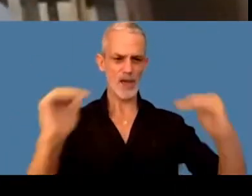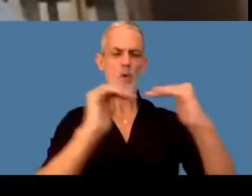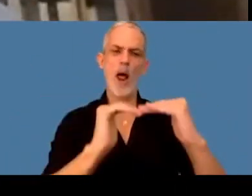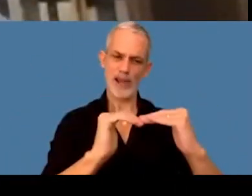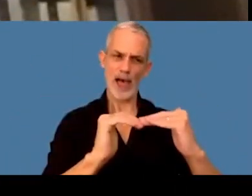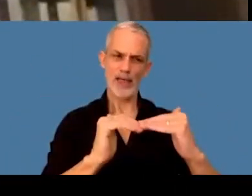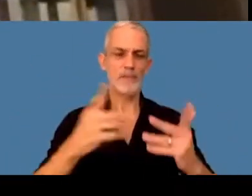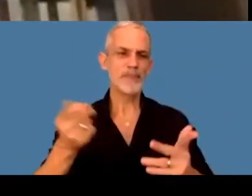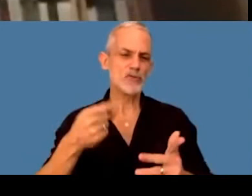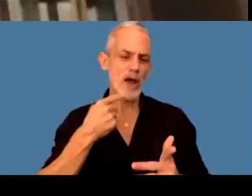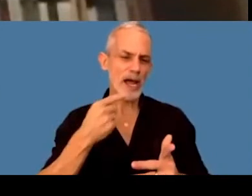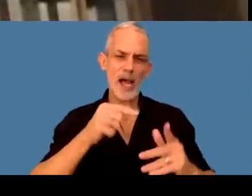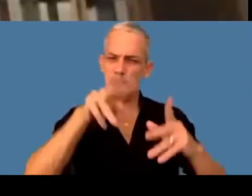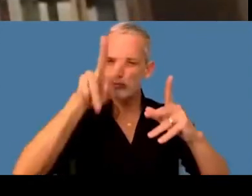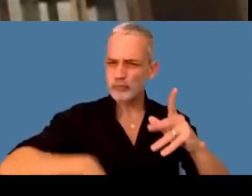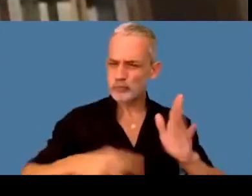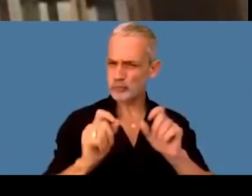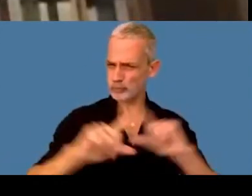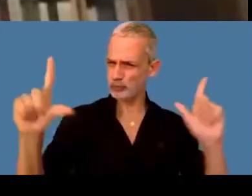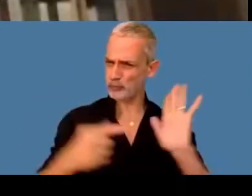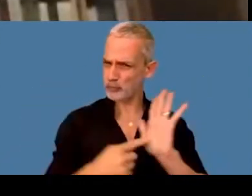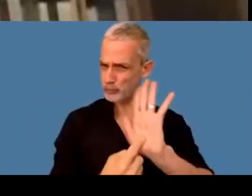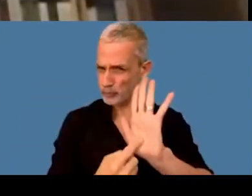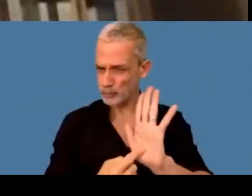este paneo, por eso